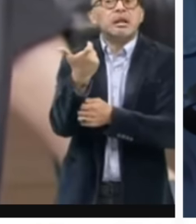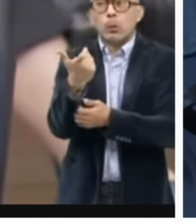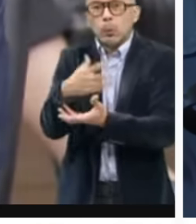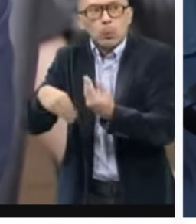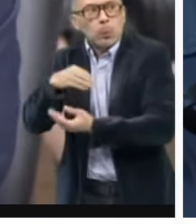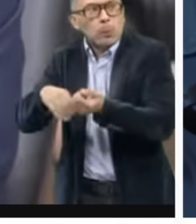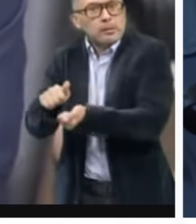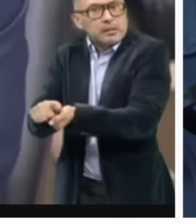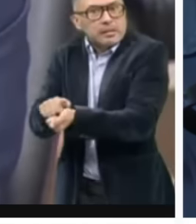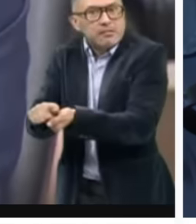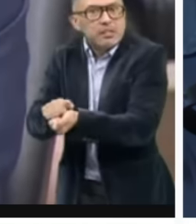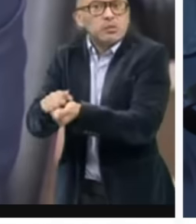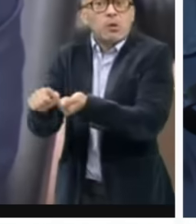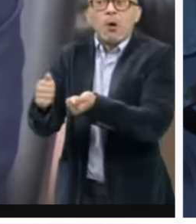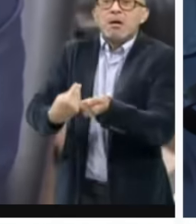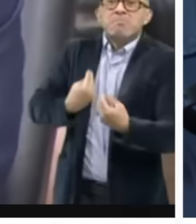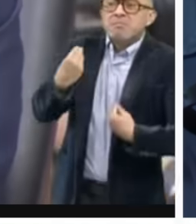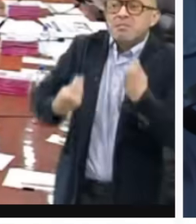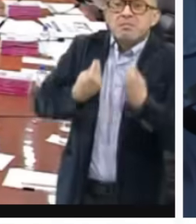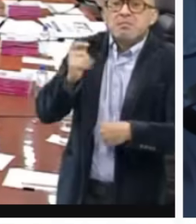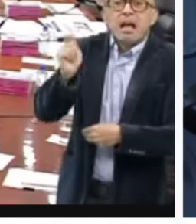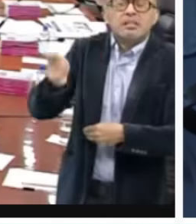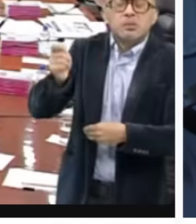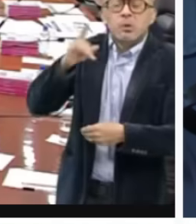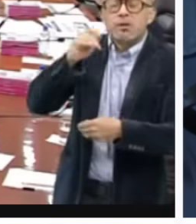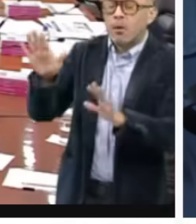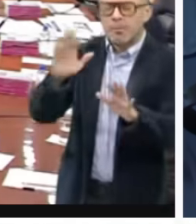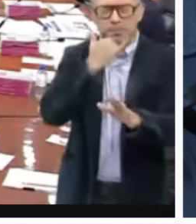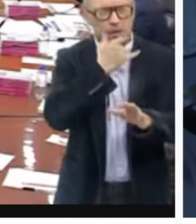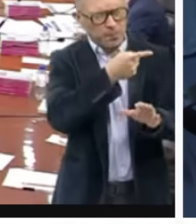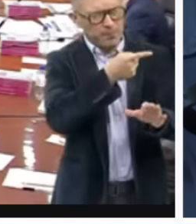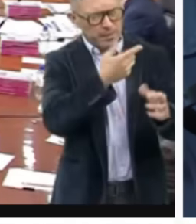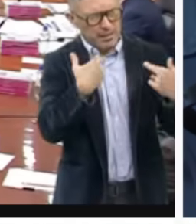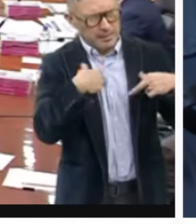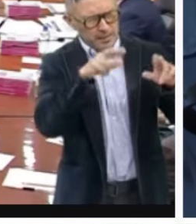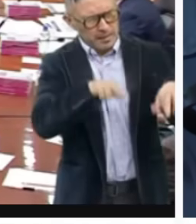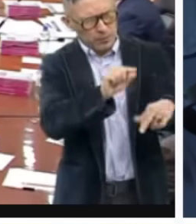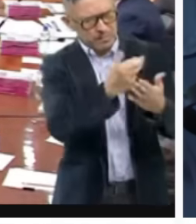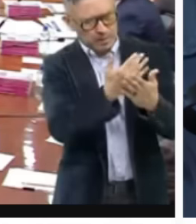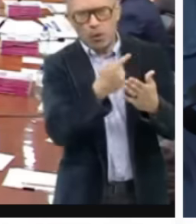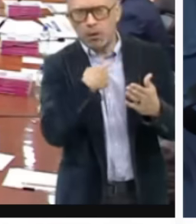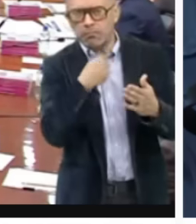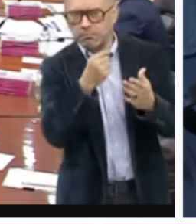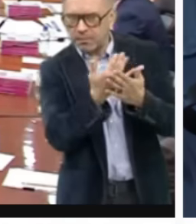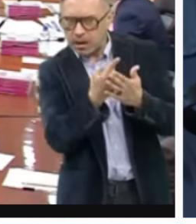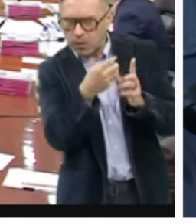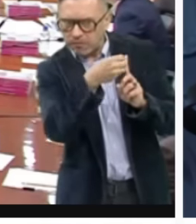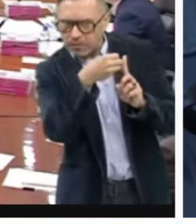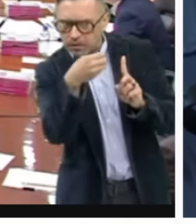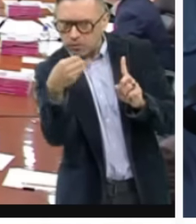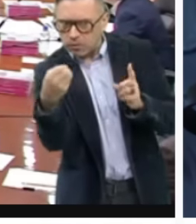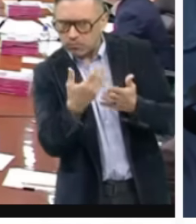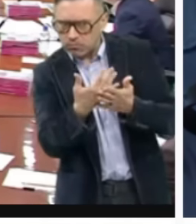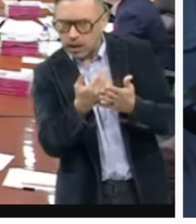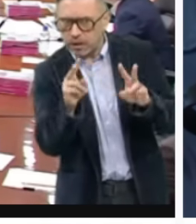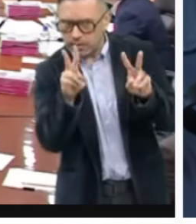vivir. Lo que sí sé es que... Señor representante, si me permite, me estoy esperando algunos minutos para ver si en algún momento tocábamos ya